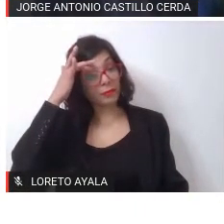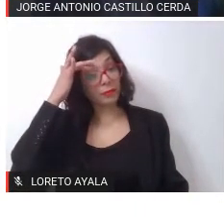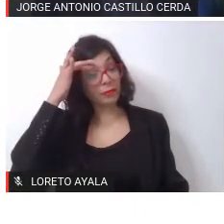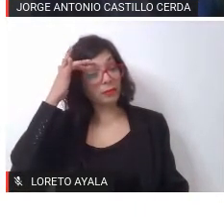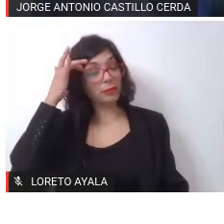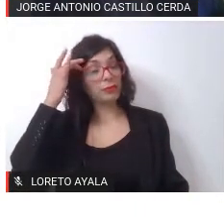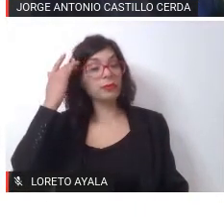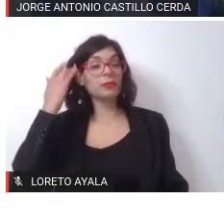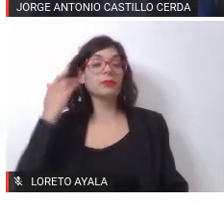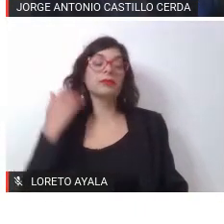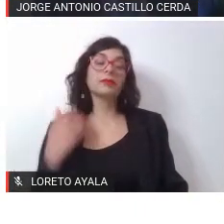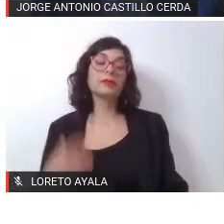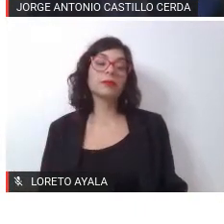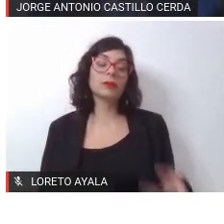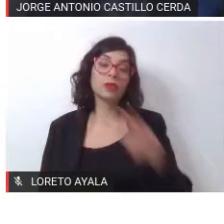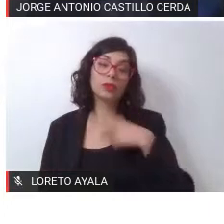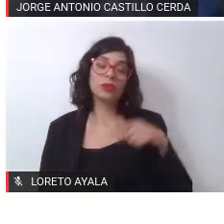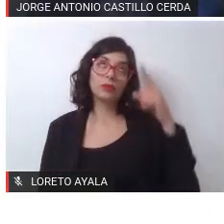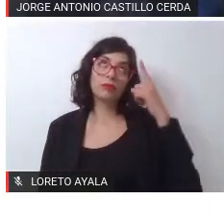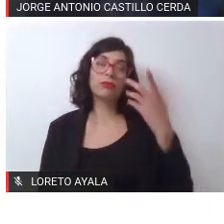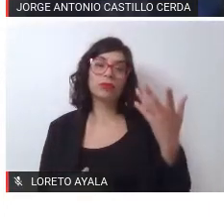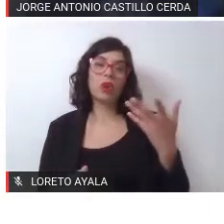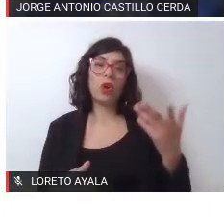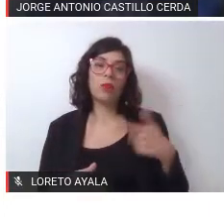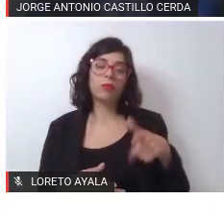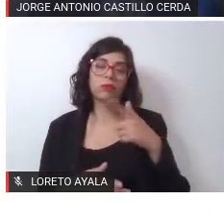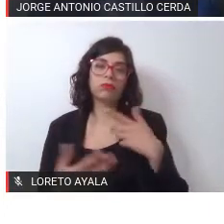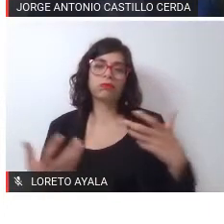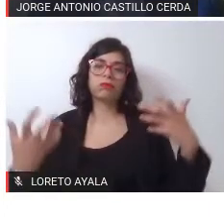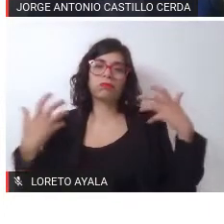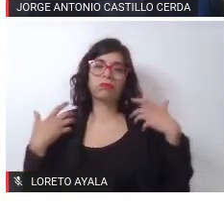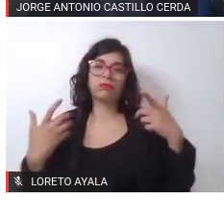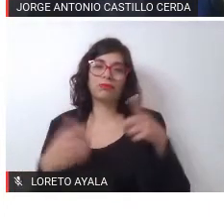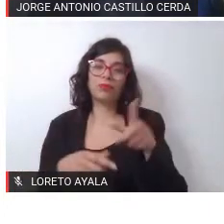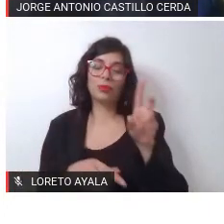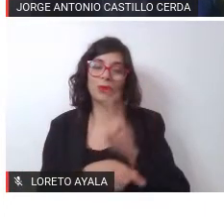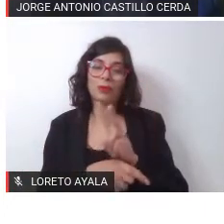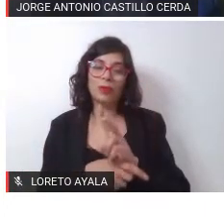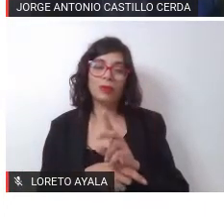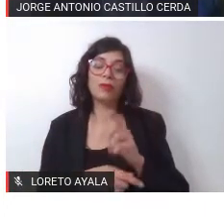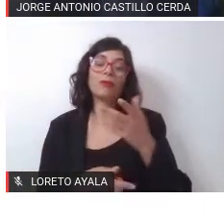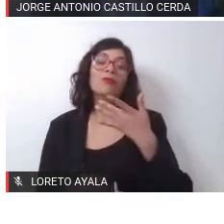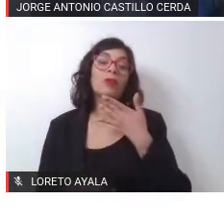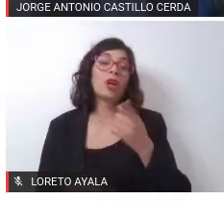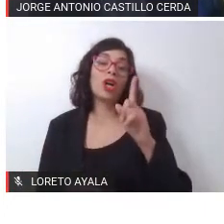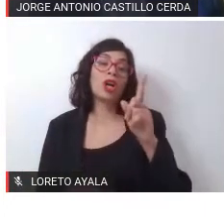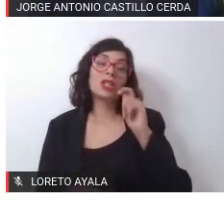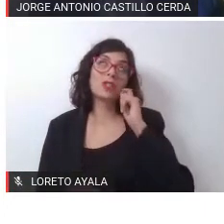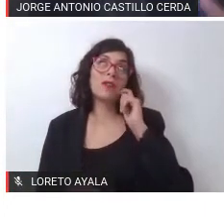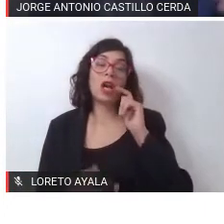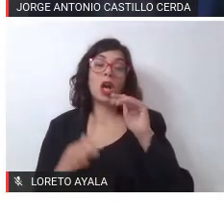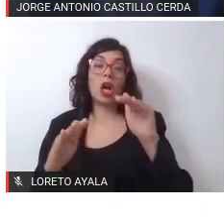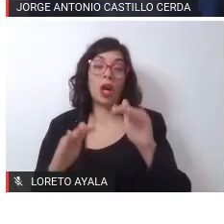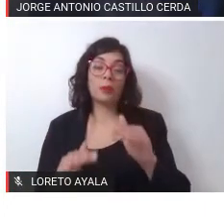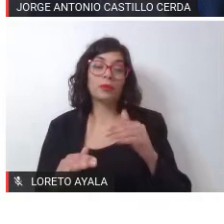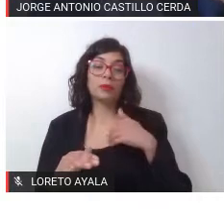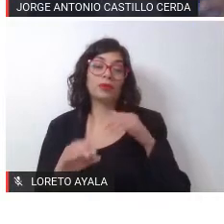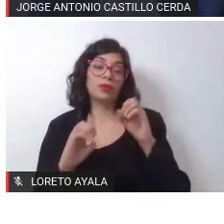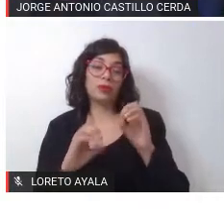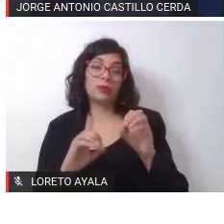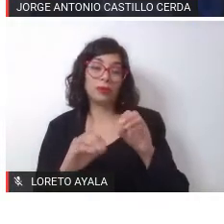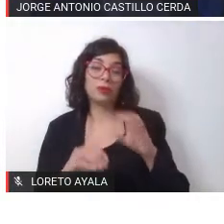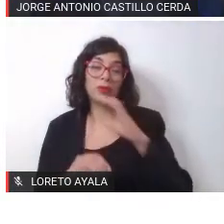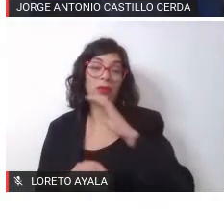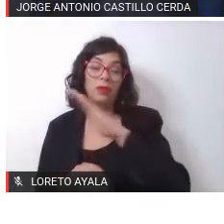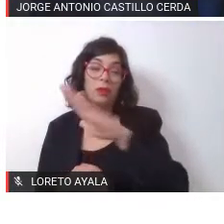que se están haciendo cargo nuestros profesores. Ya no es lo mismo ir a enseñar a ruralidad,